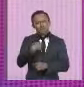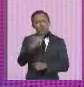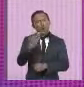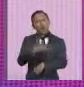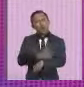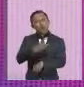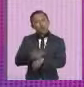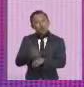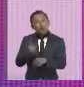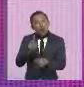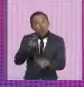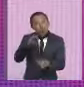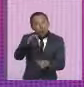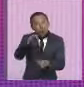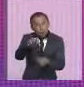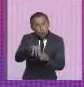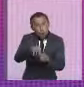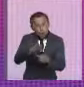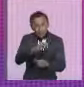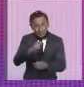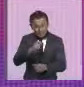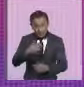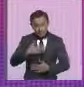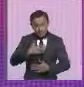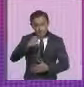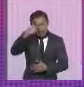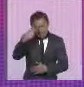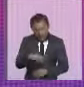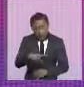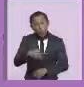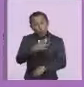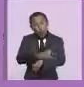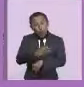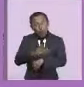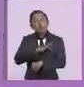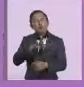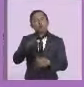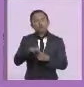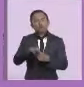México si es para un mexicano honesto. ¡Vamos por México!